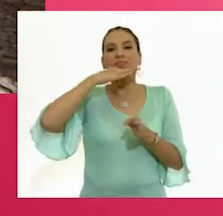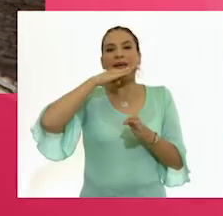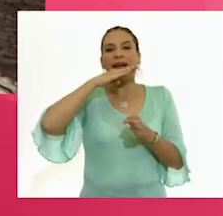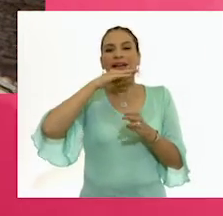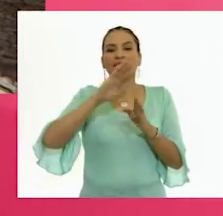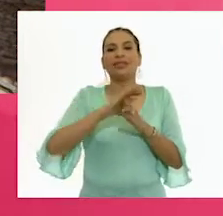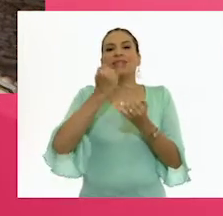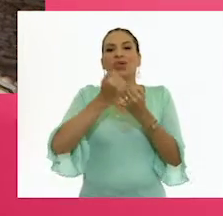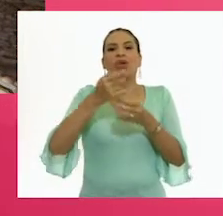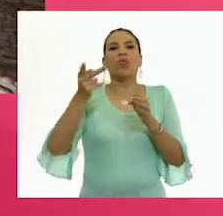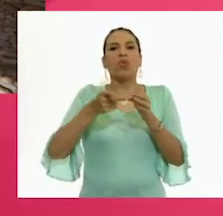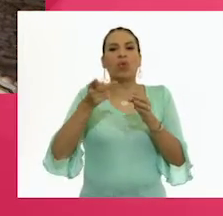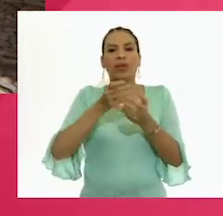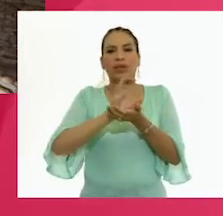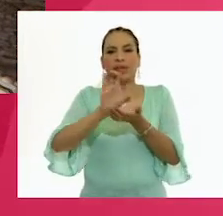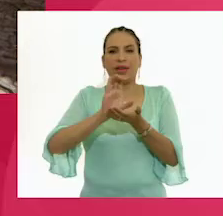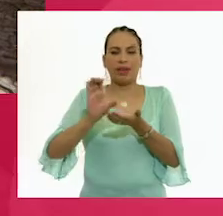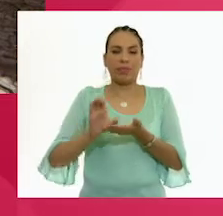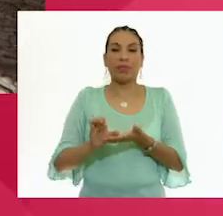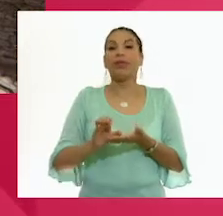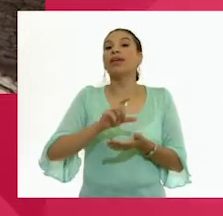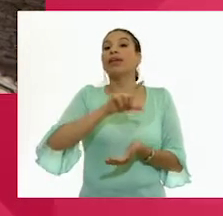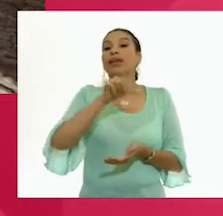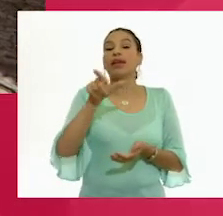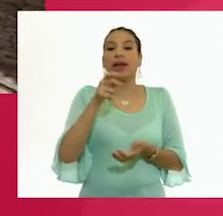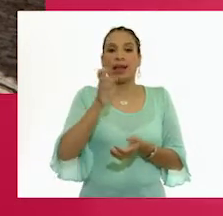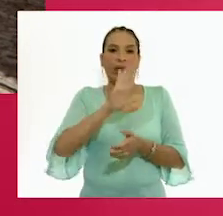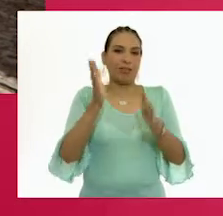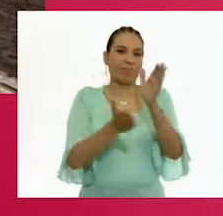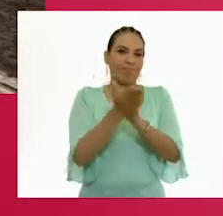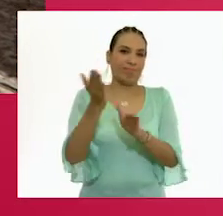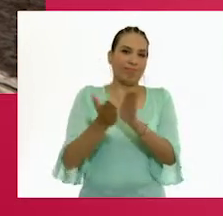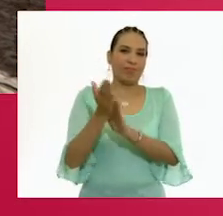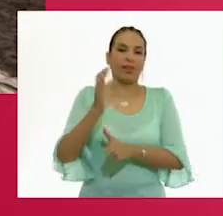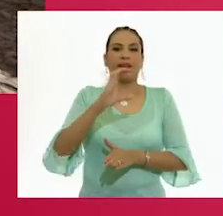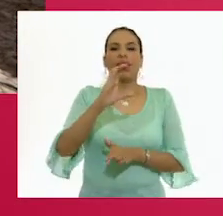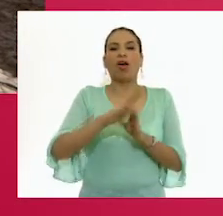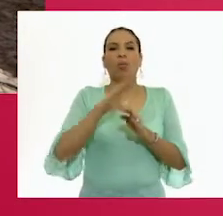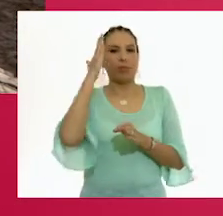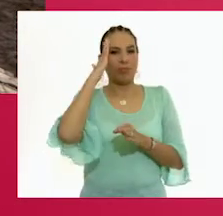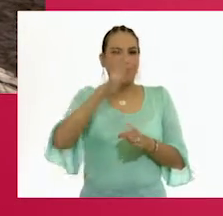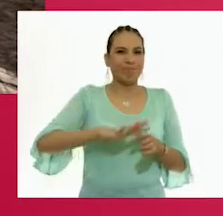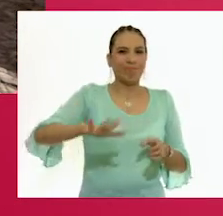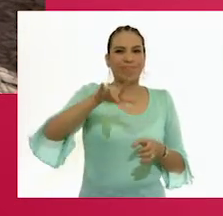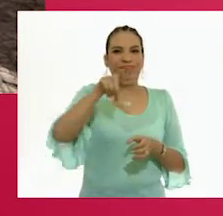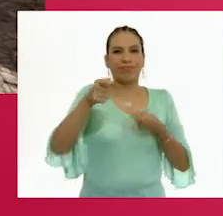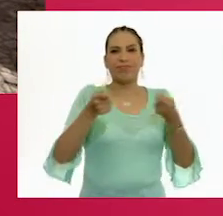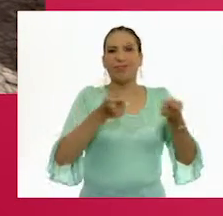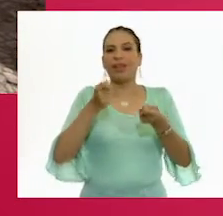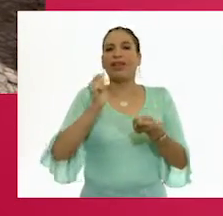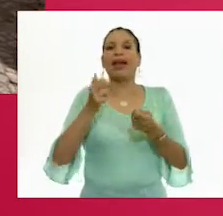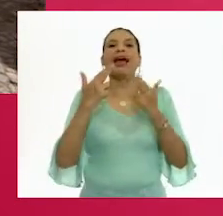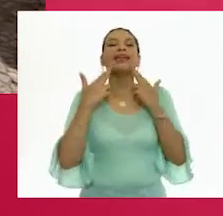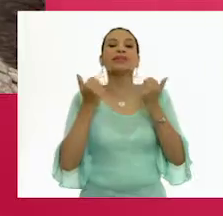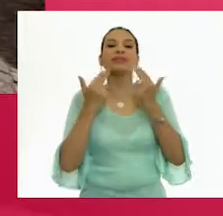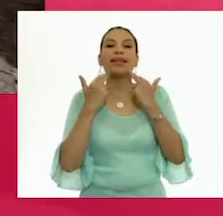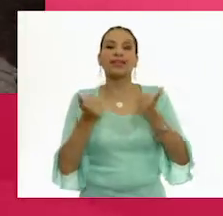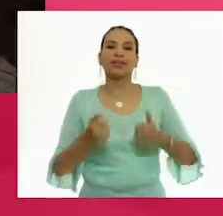pulque. Ya para entonces se había construido el casco de esta hacienda.